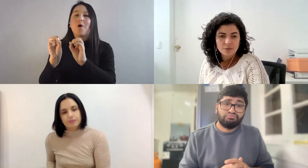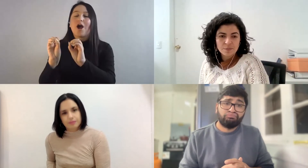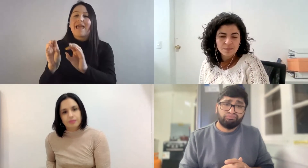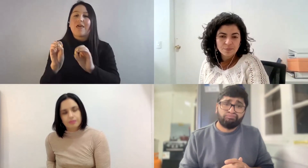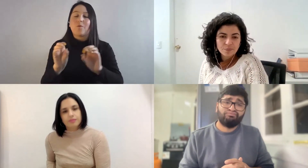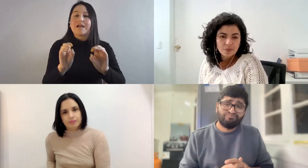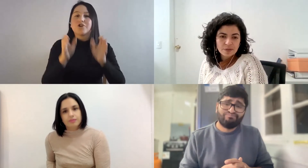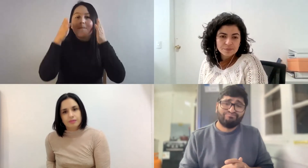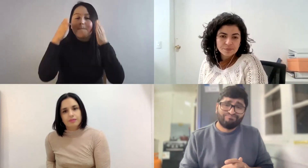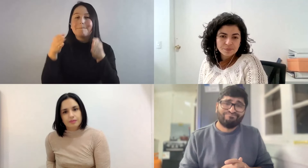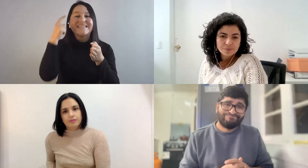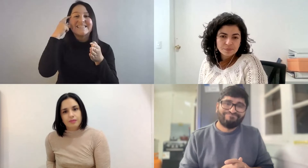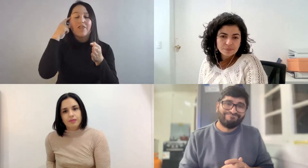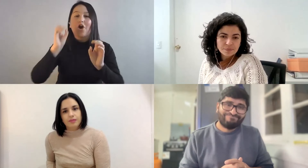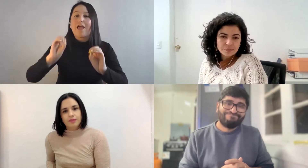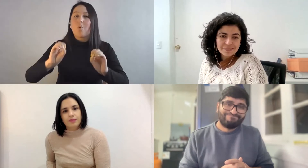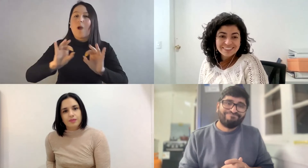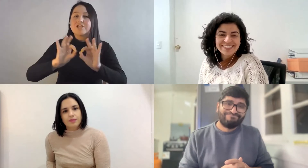entiendo.